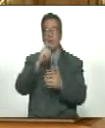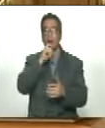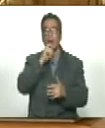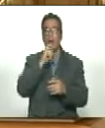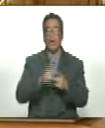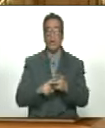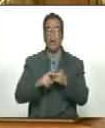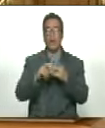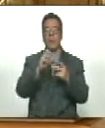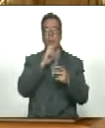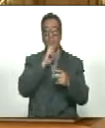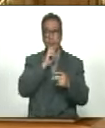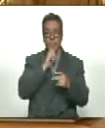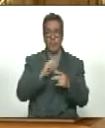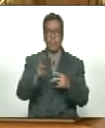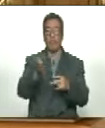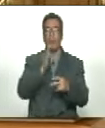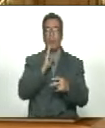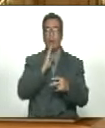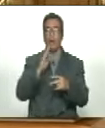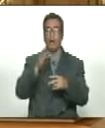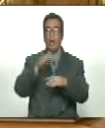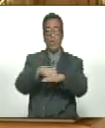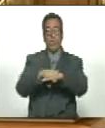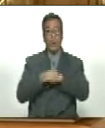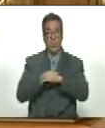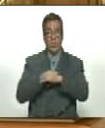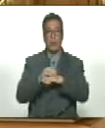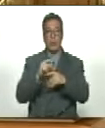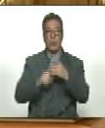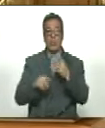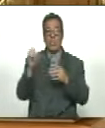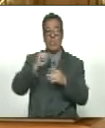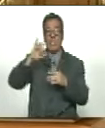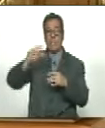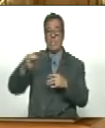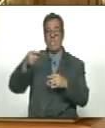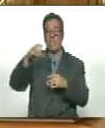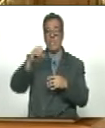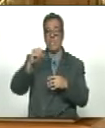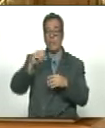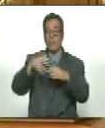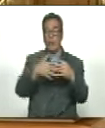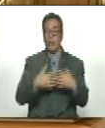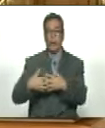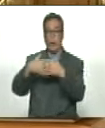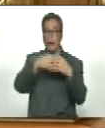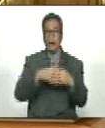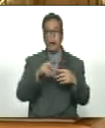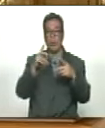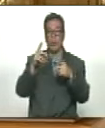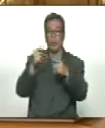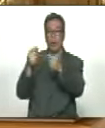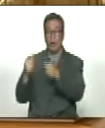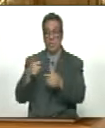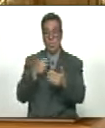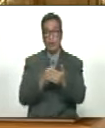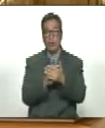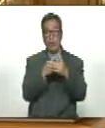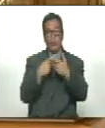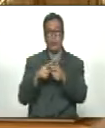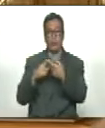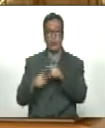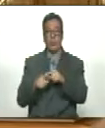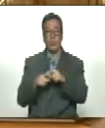del Banco de Inglaterra, la pretendida subasta de Citgo en Estados Unidos y los fondos retenidos en